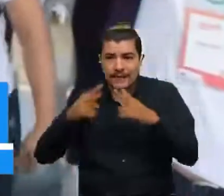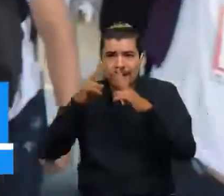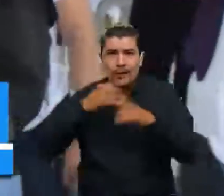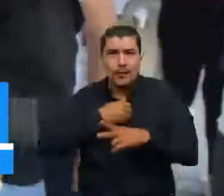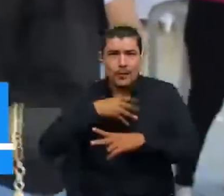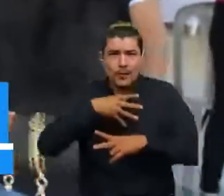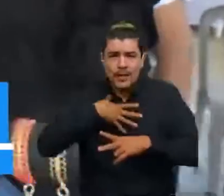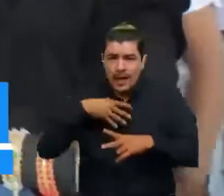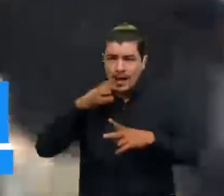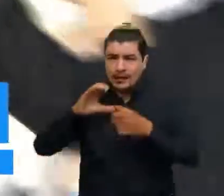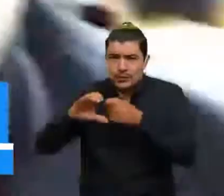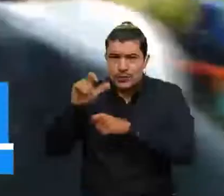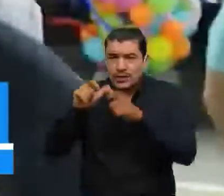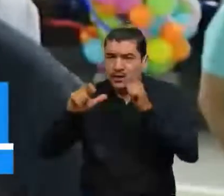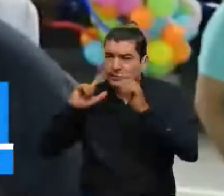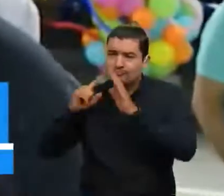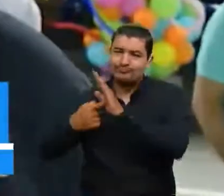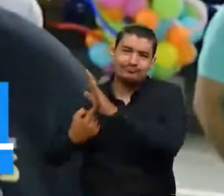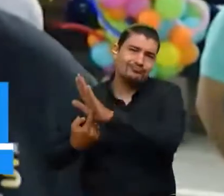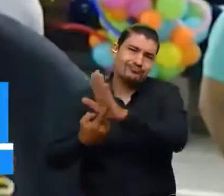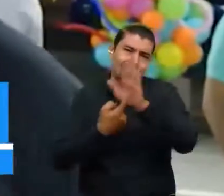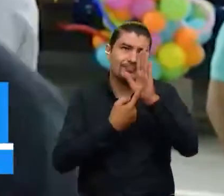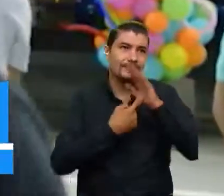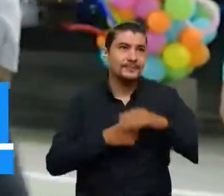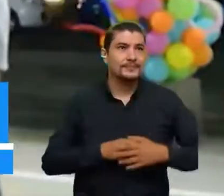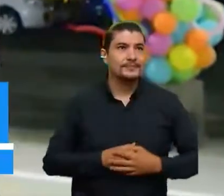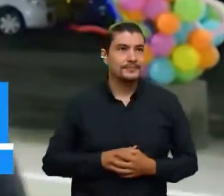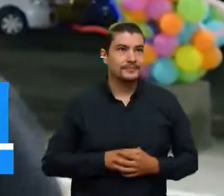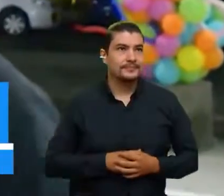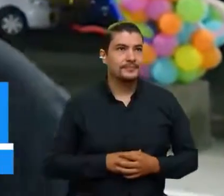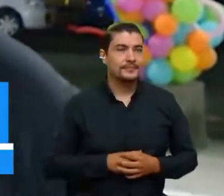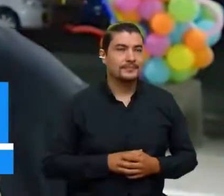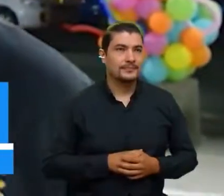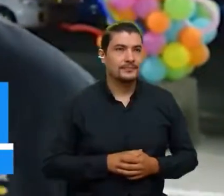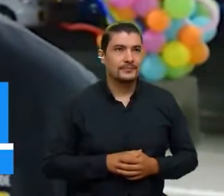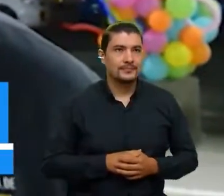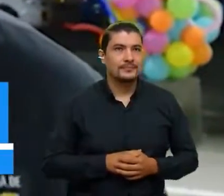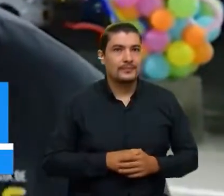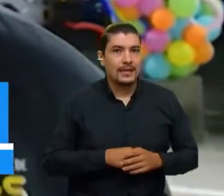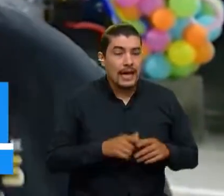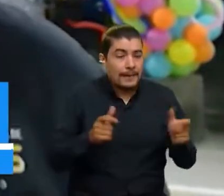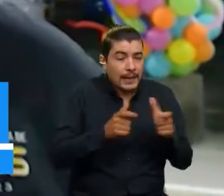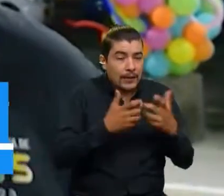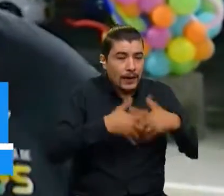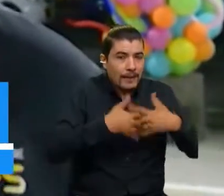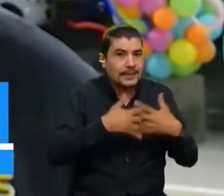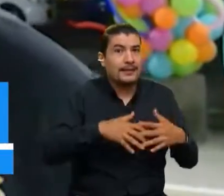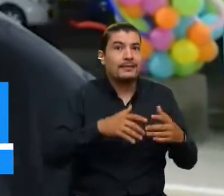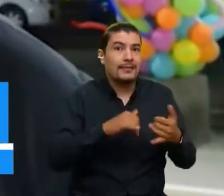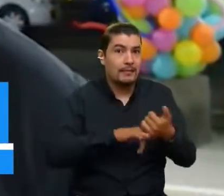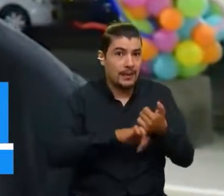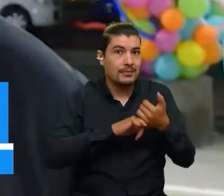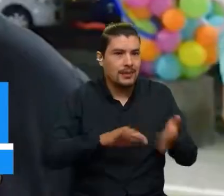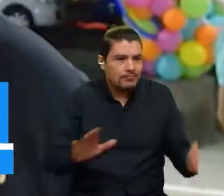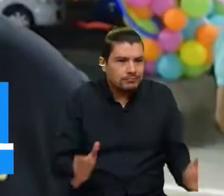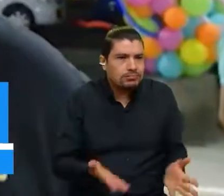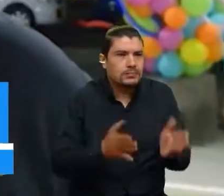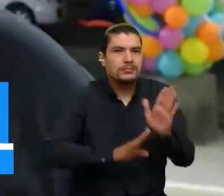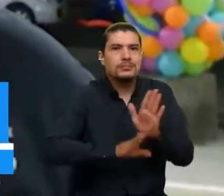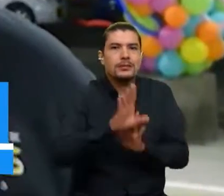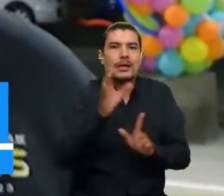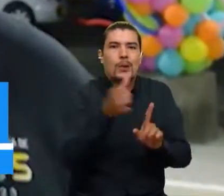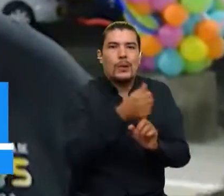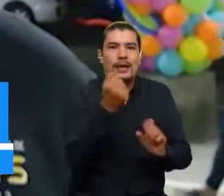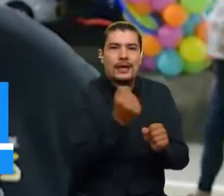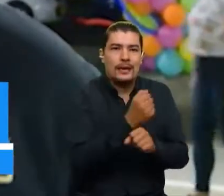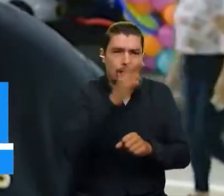sus proyectos de vida. Parte de la solución al desempleo de Cúcuta está en el crecimiento de los micronegocios, en la apertura de nuevos negocios. Por eso desde la Alcaldía de